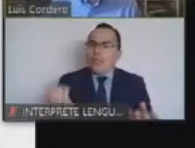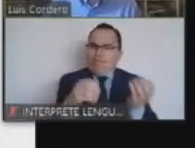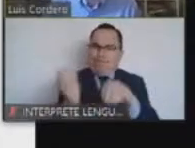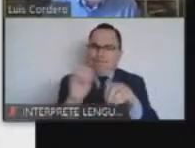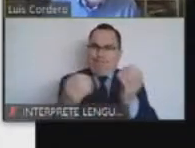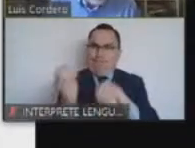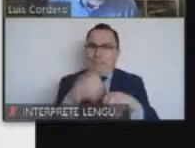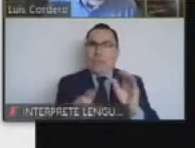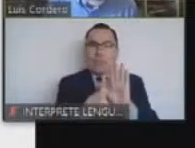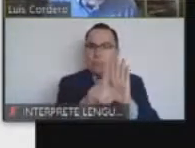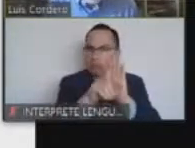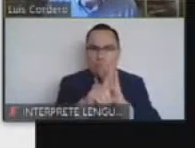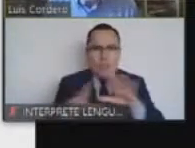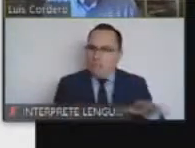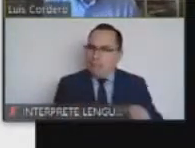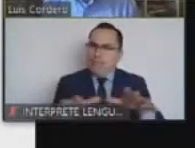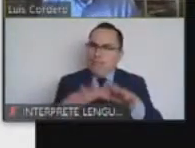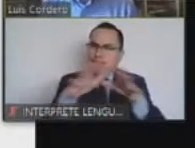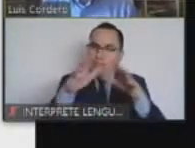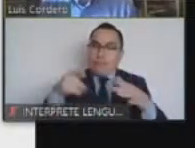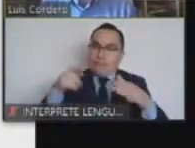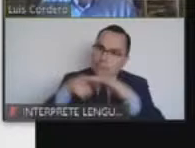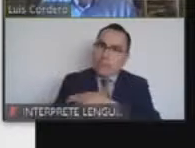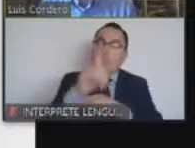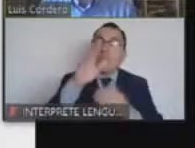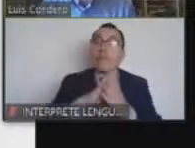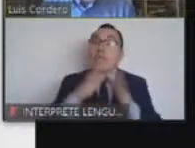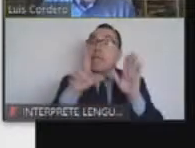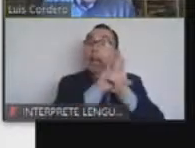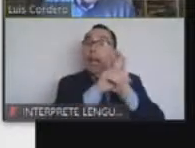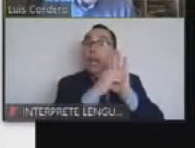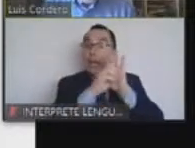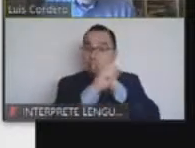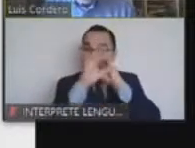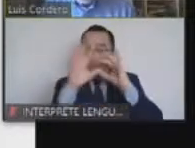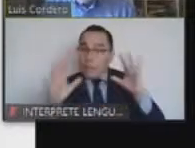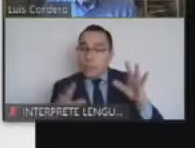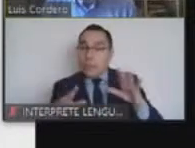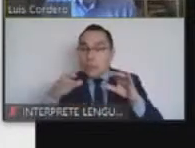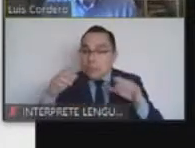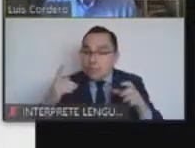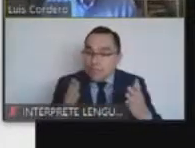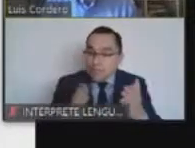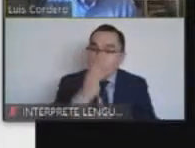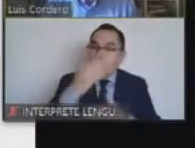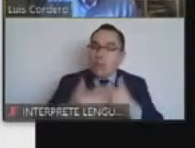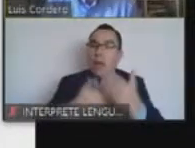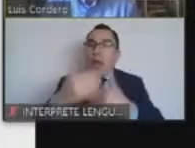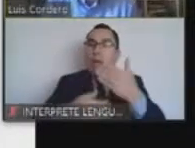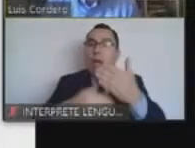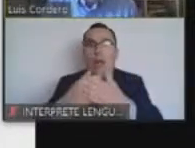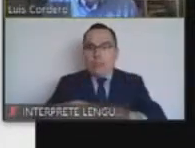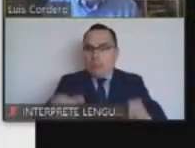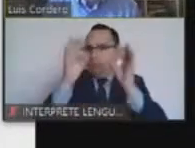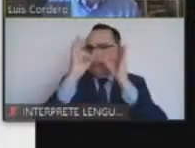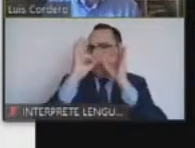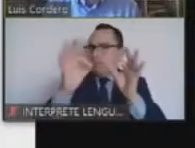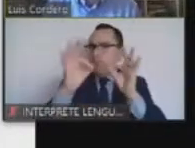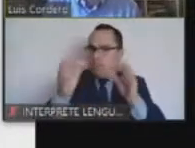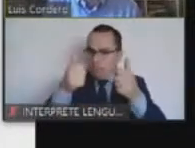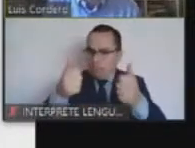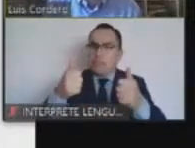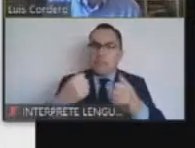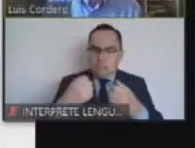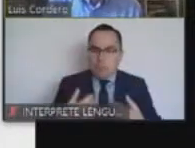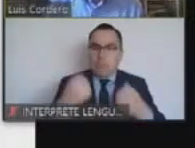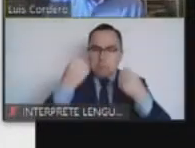pro acceso y su implementación desde su creación en adelante ha sido exitosa en buena parte por eso,